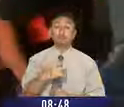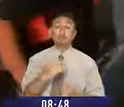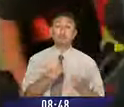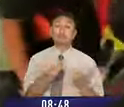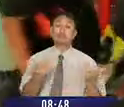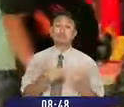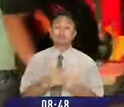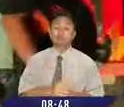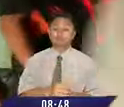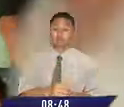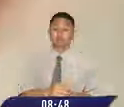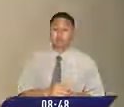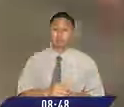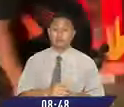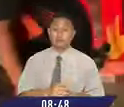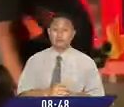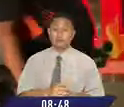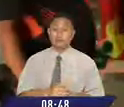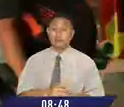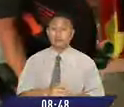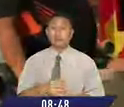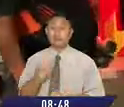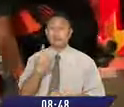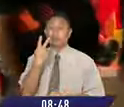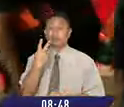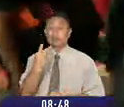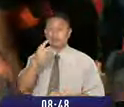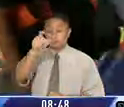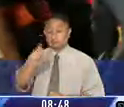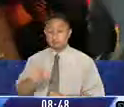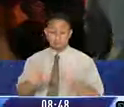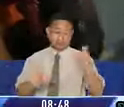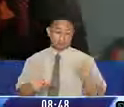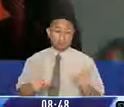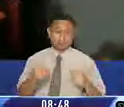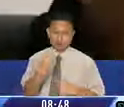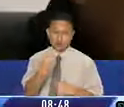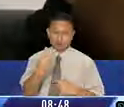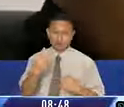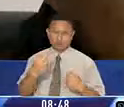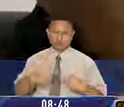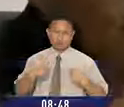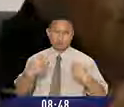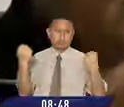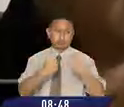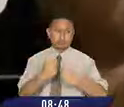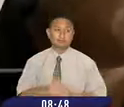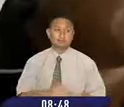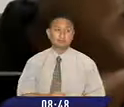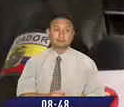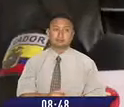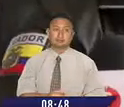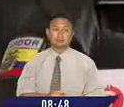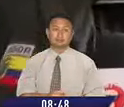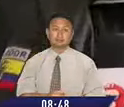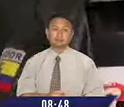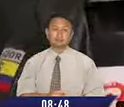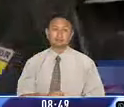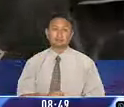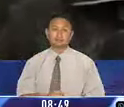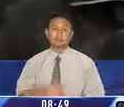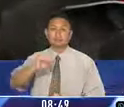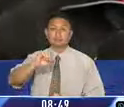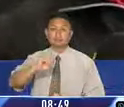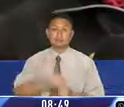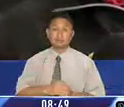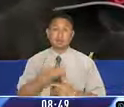luego que se dio una discusión entre el occiso y su victimario, que terminó con la muerte violenta. Asimismo, al entrevistarnos